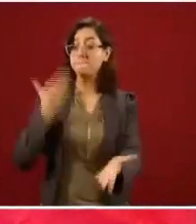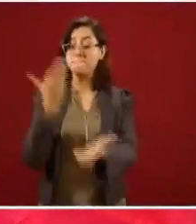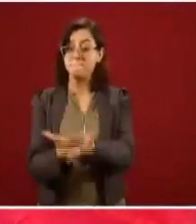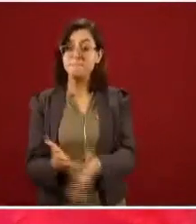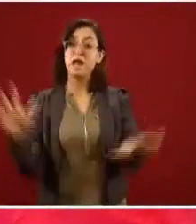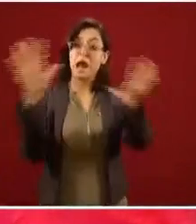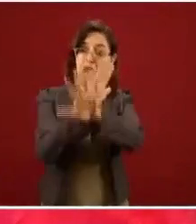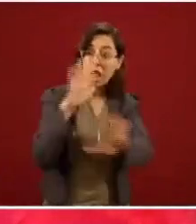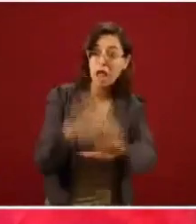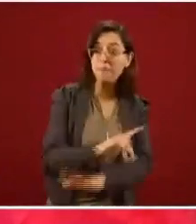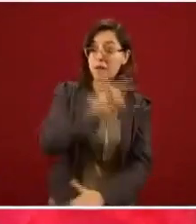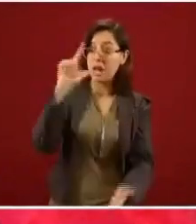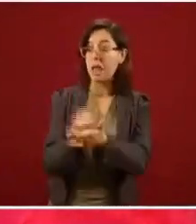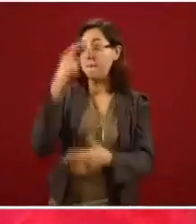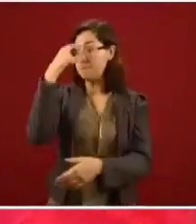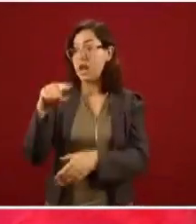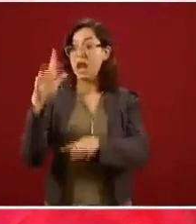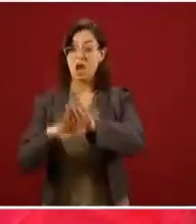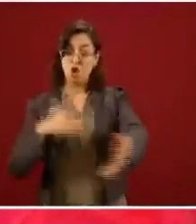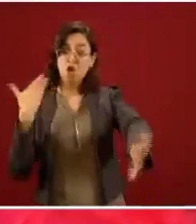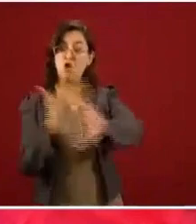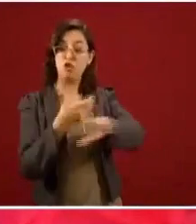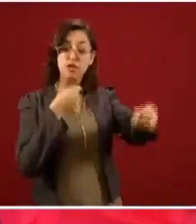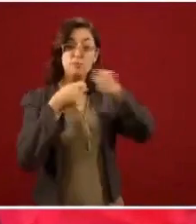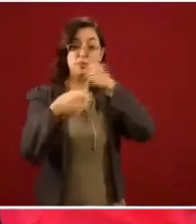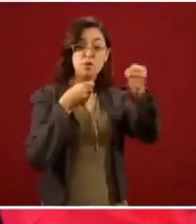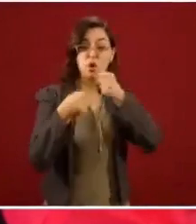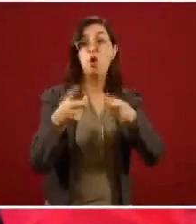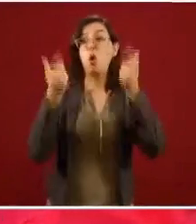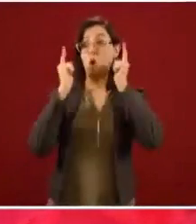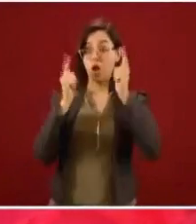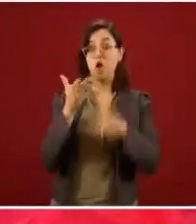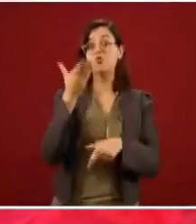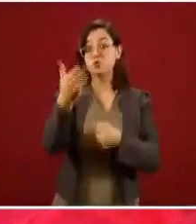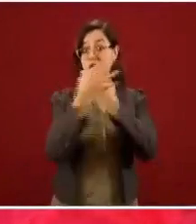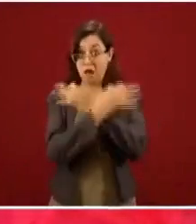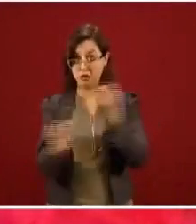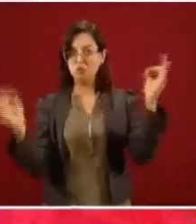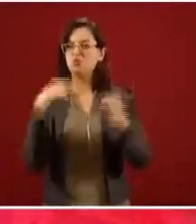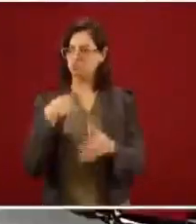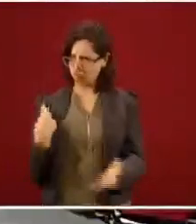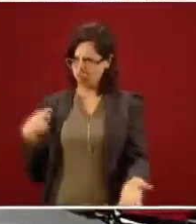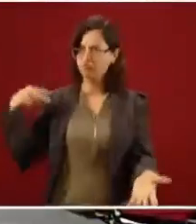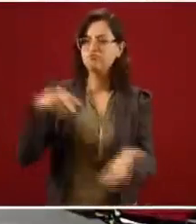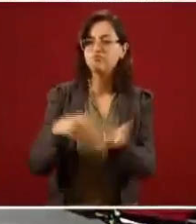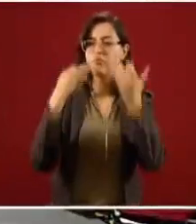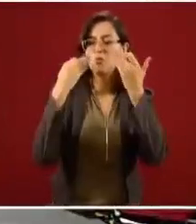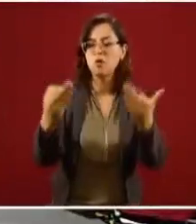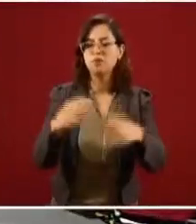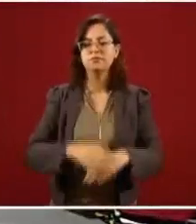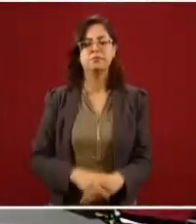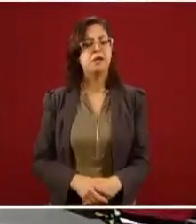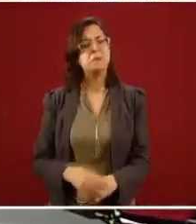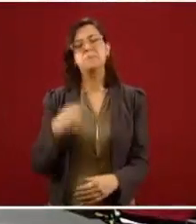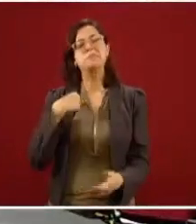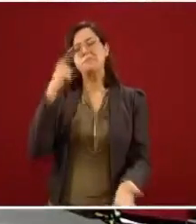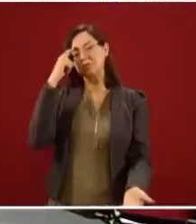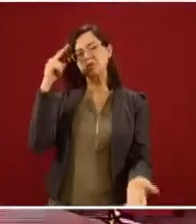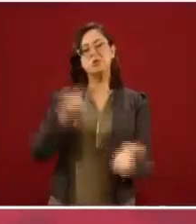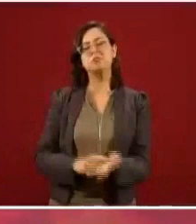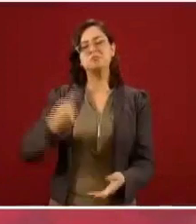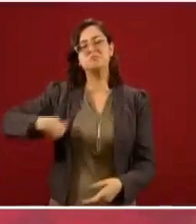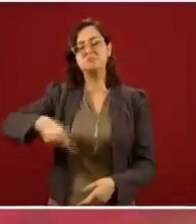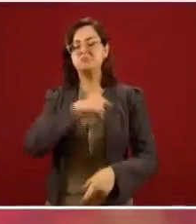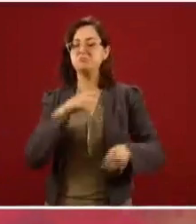intenten revivir la criminalización. Espero que usted se pronuncie y aquí estaré. No, eso no va a pasar. No va a pasar porque no somos